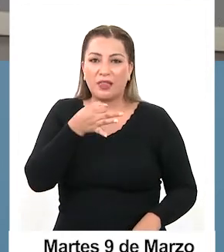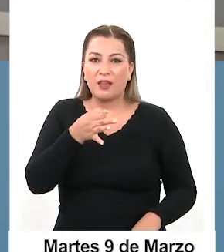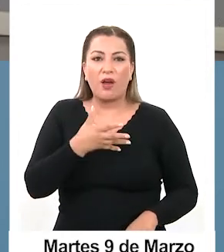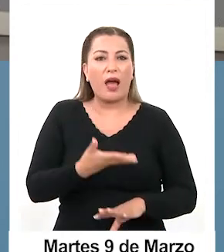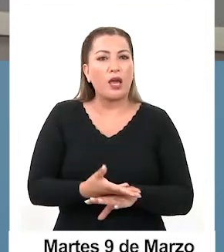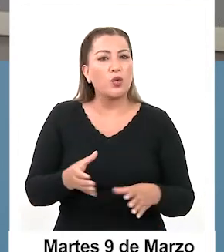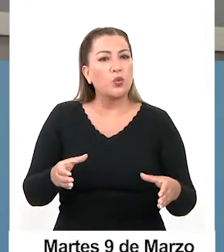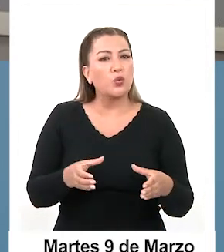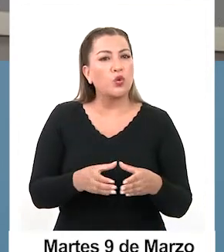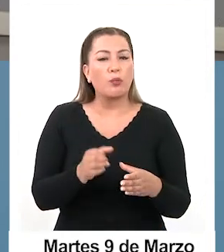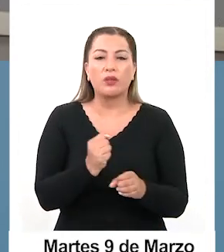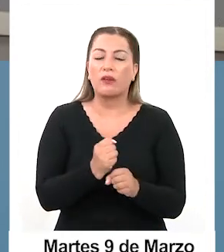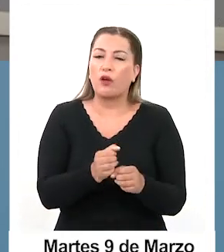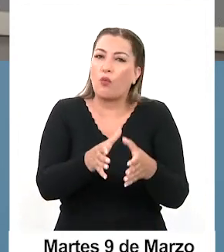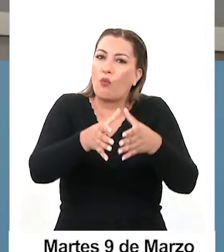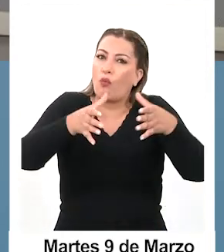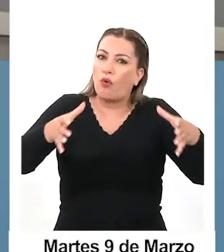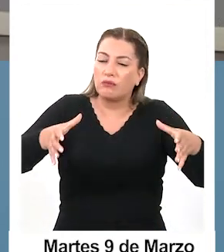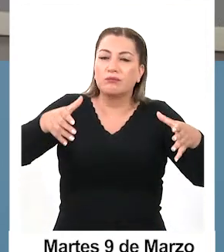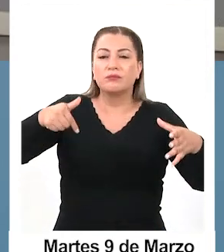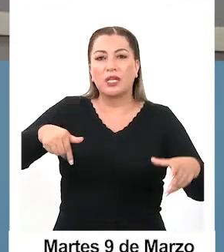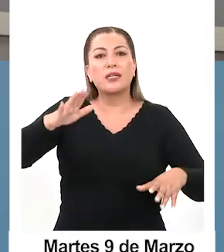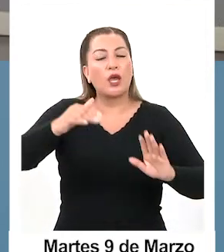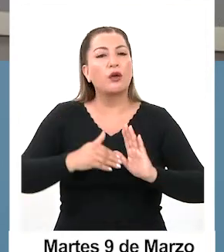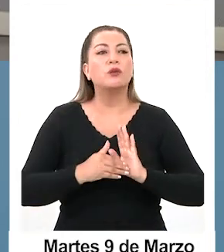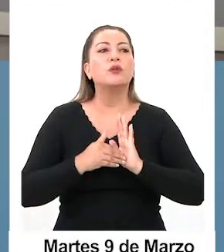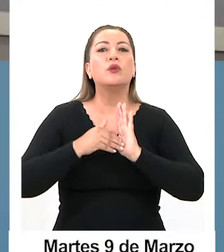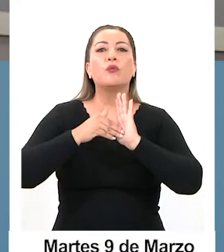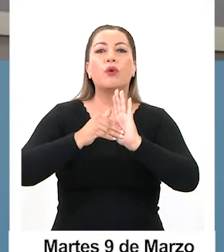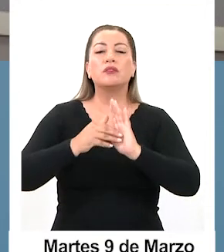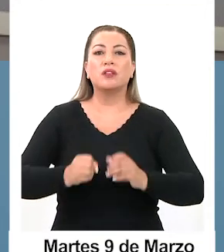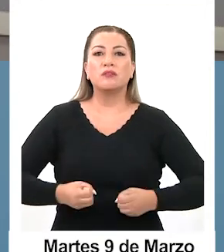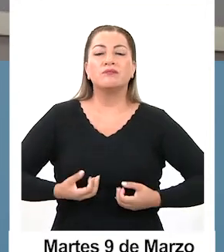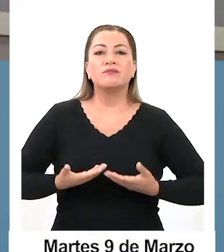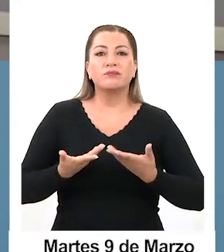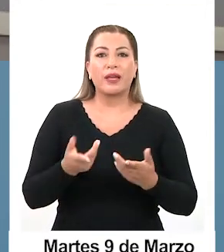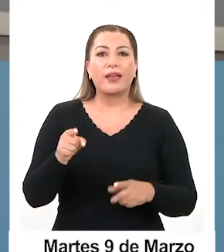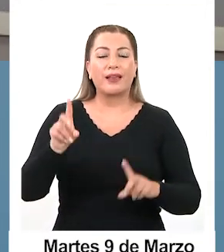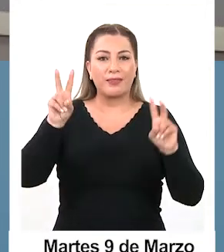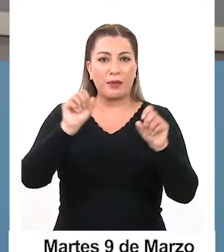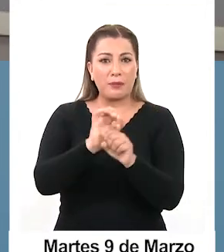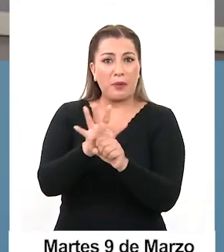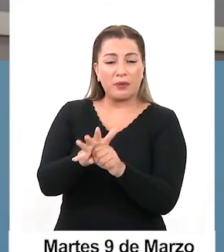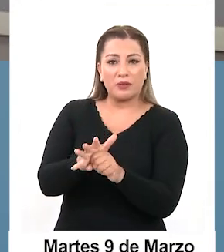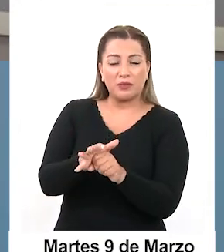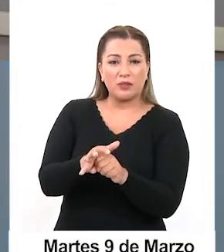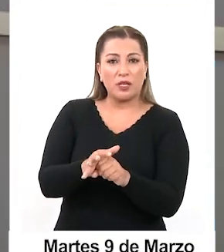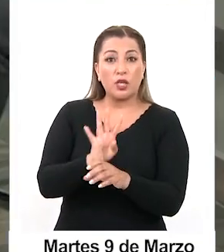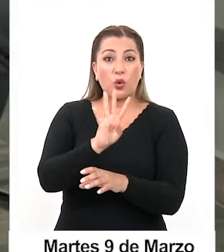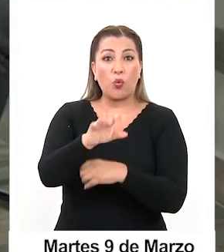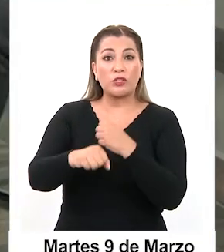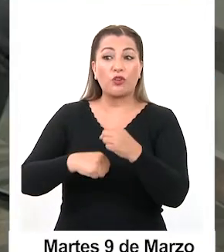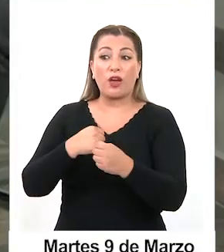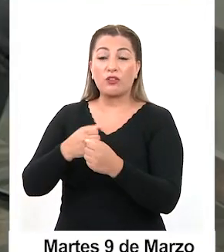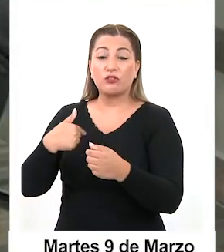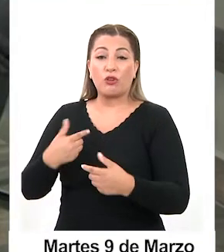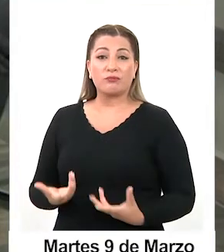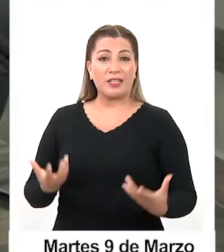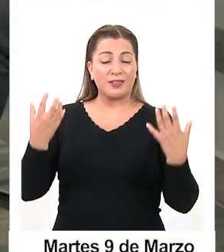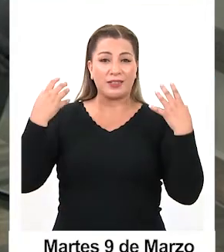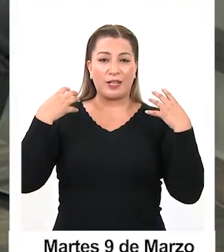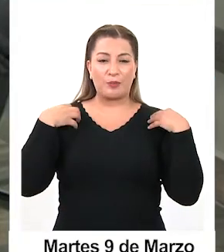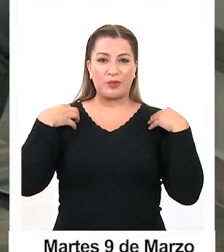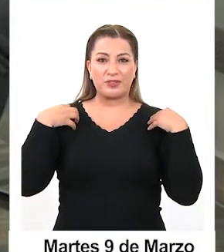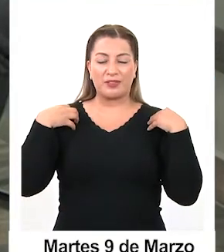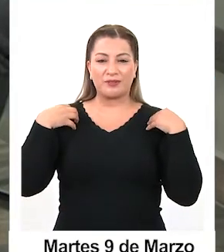tremendo equipo de trabajo que ha demostrado, digamos, su entrega durante esta pandemia y durante los 4 años que ha significado, digamos, este